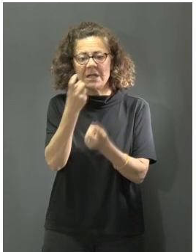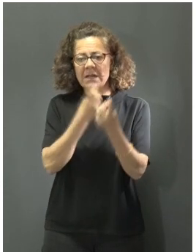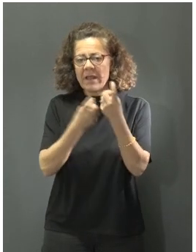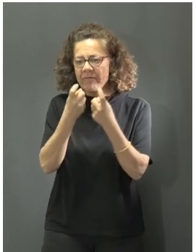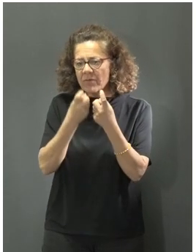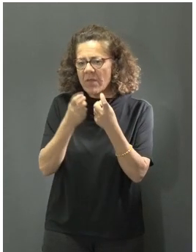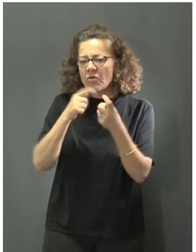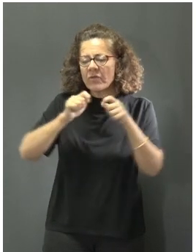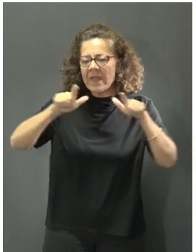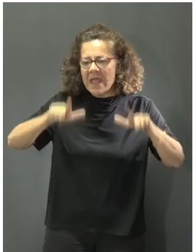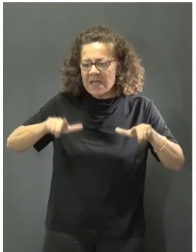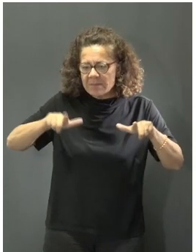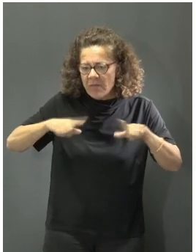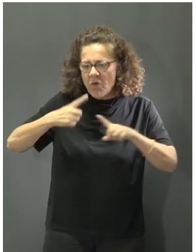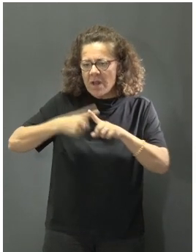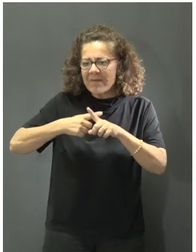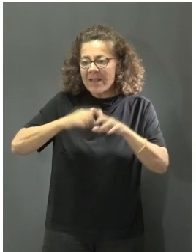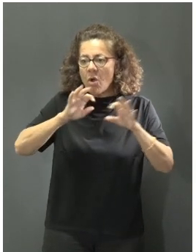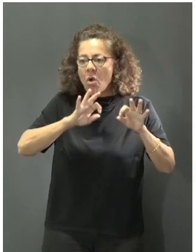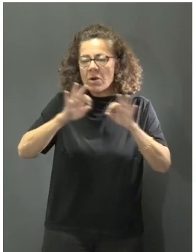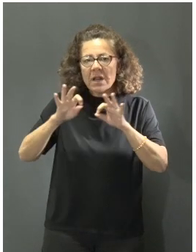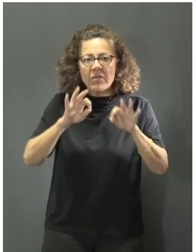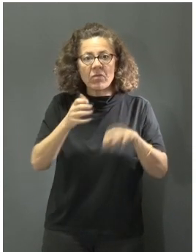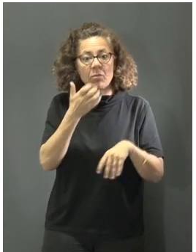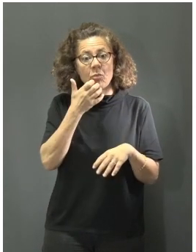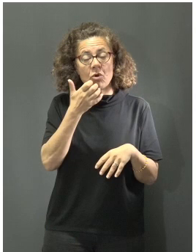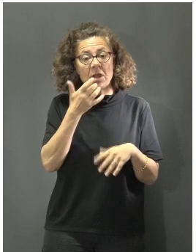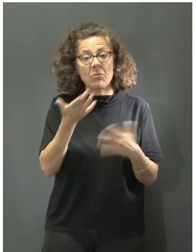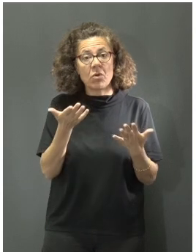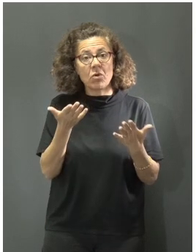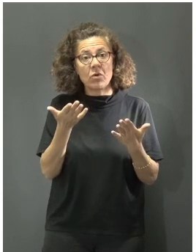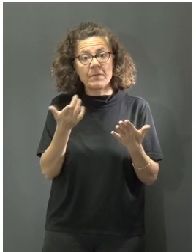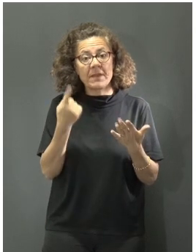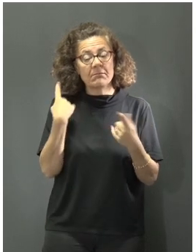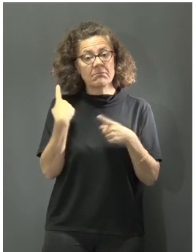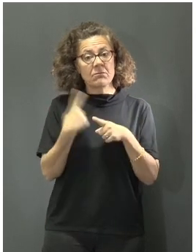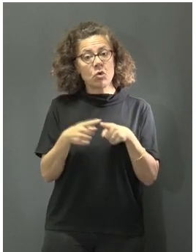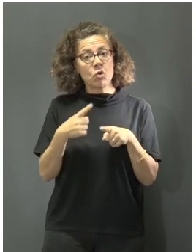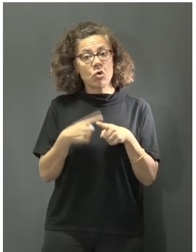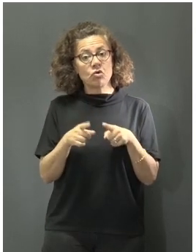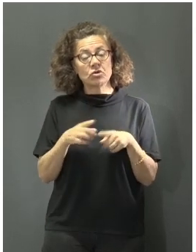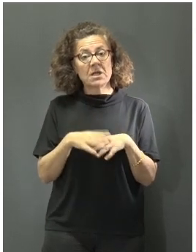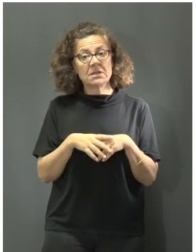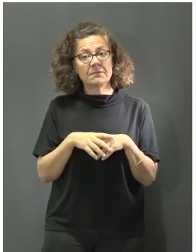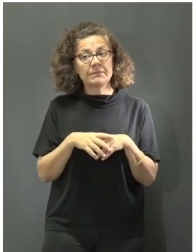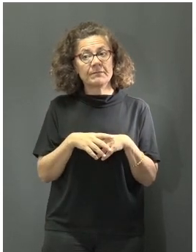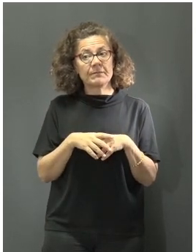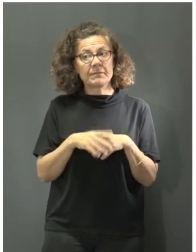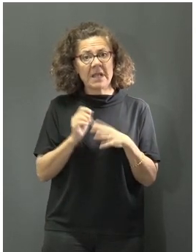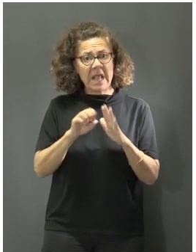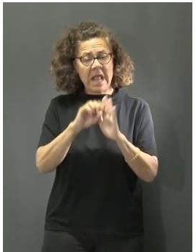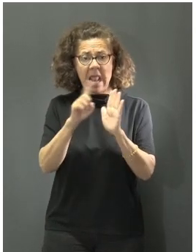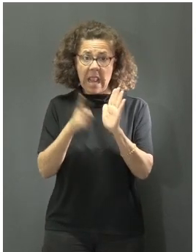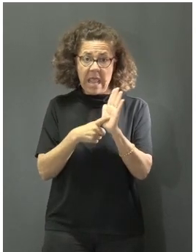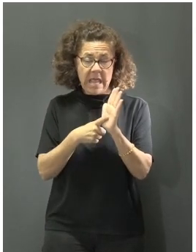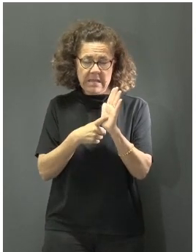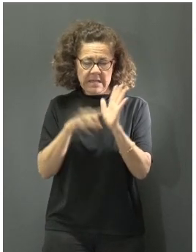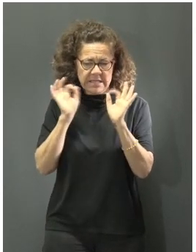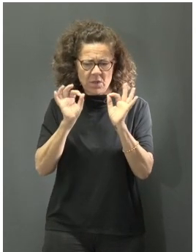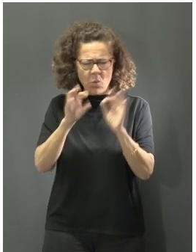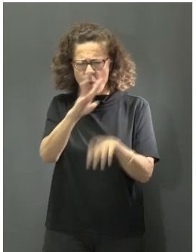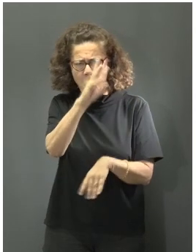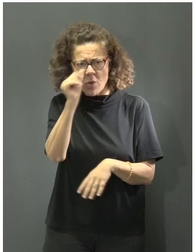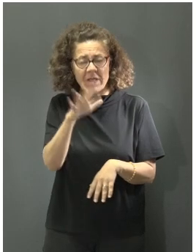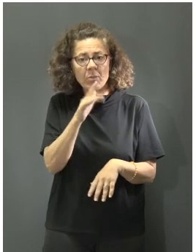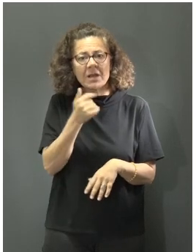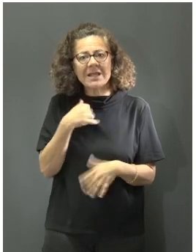nivel de los espacios, a nivel de la organización, por ejemplo, de aspectos que no son, que la ley va a dejar fuera, seguro, ¿no?